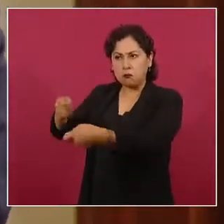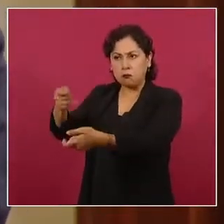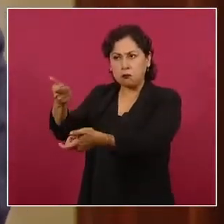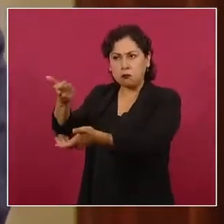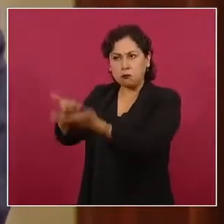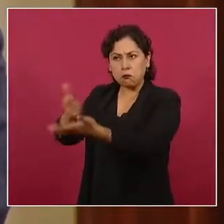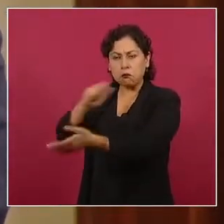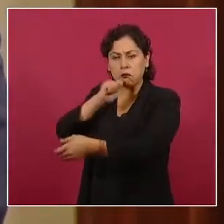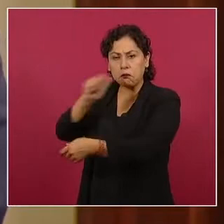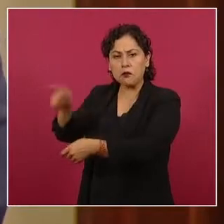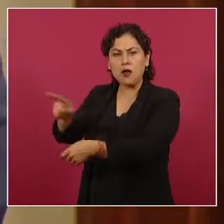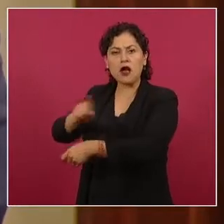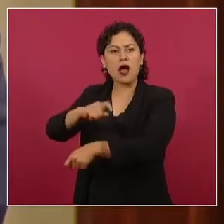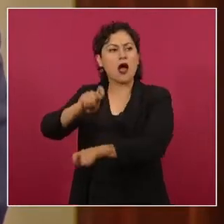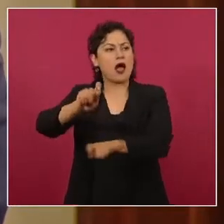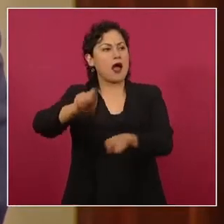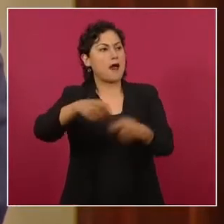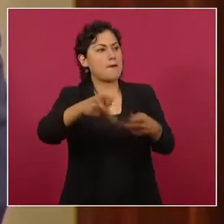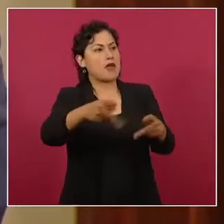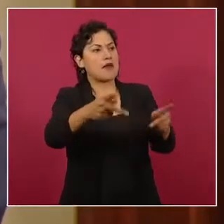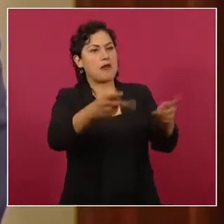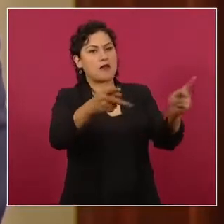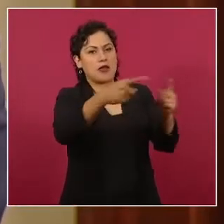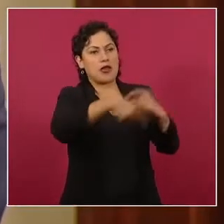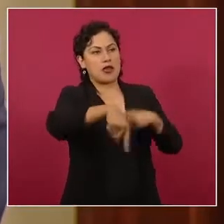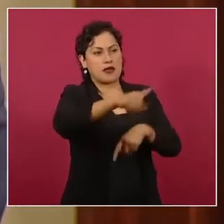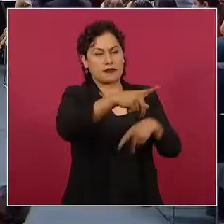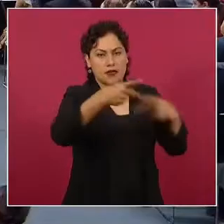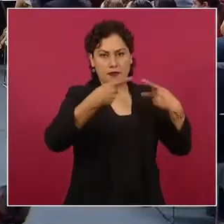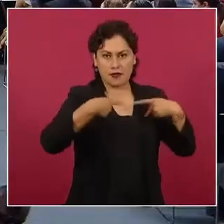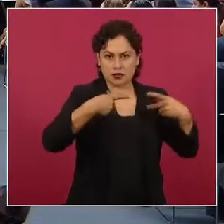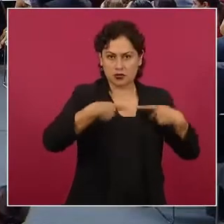usuarios del sector privado.